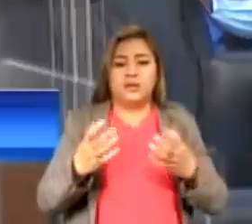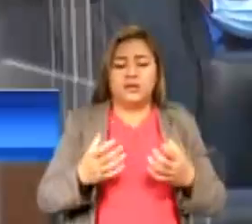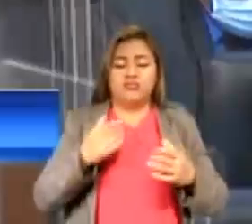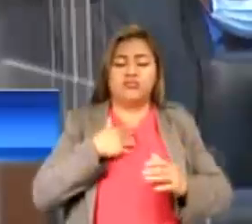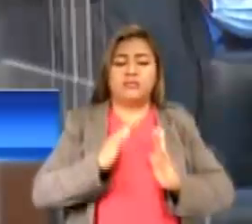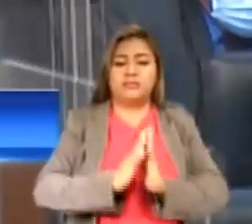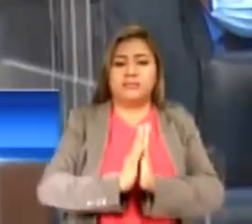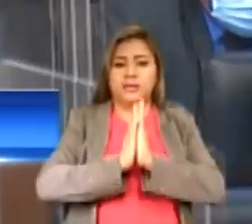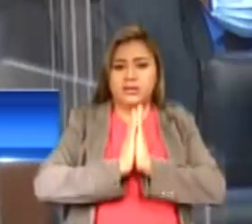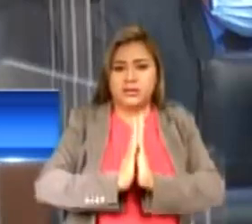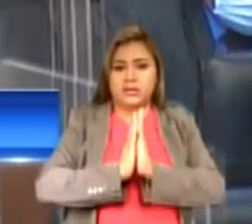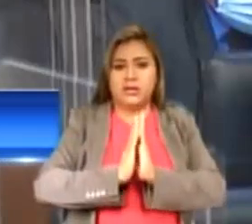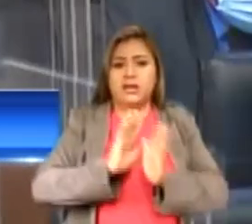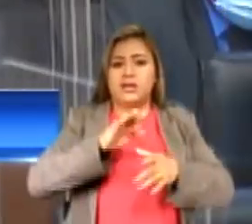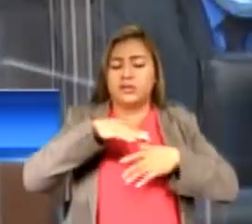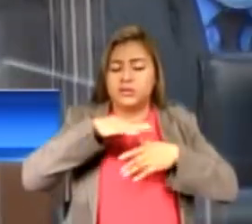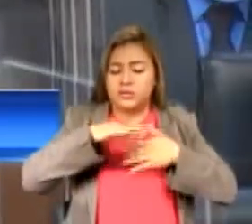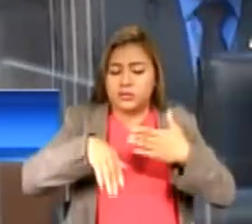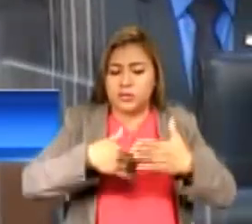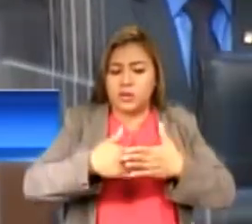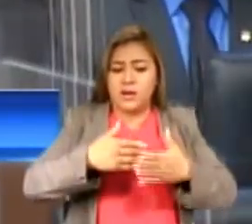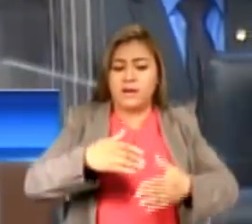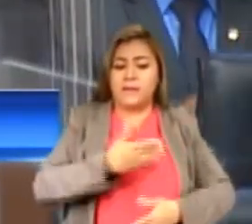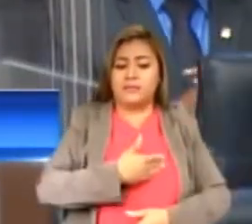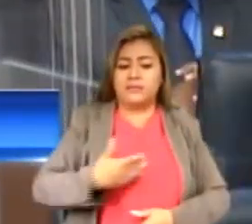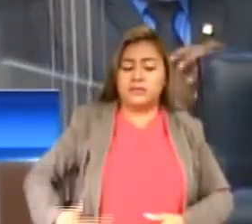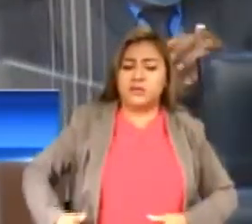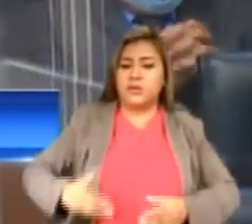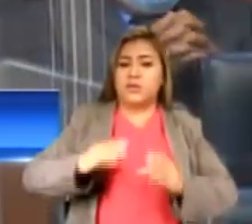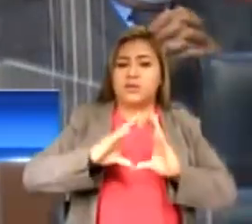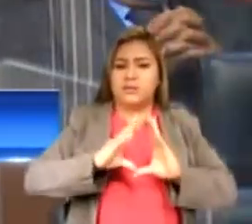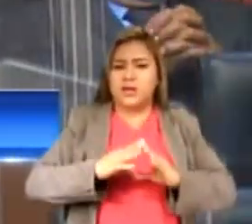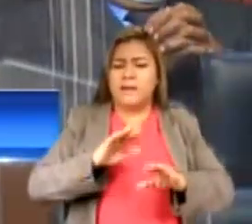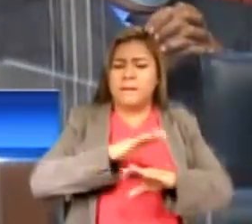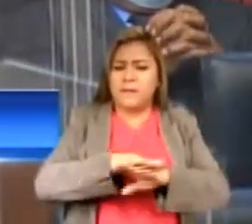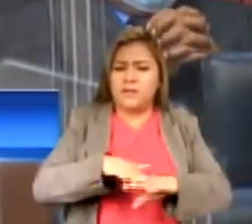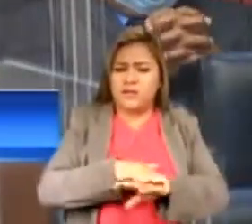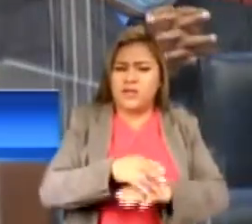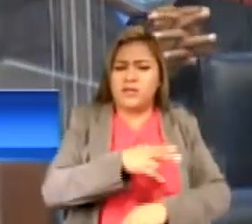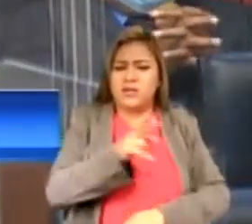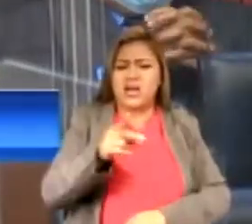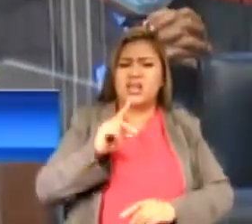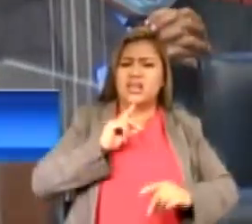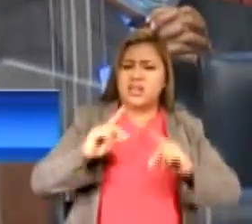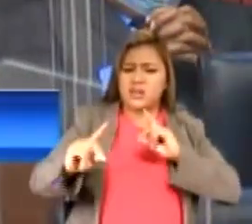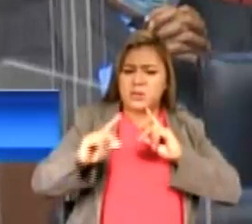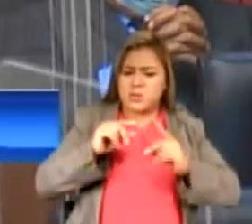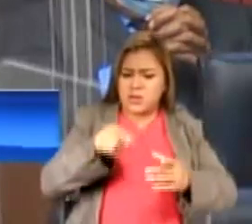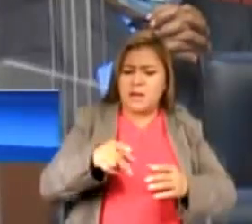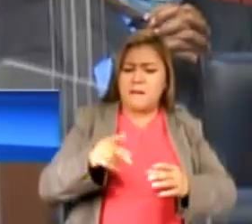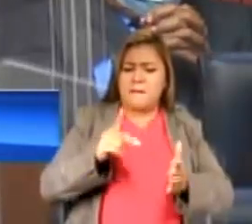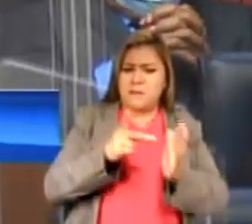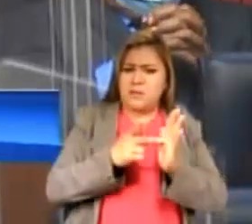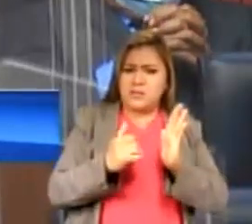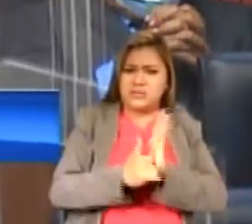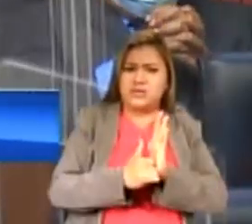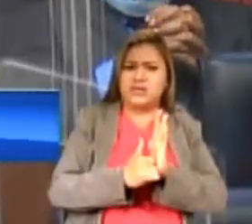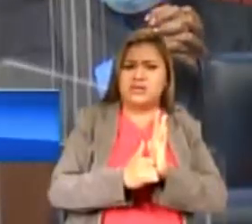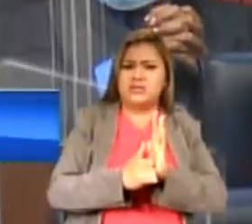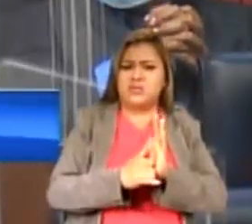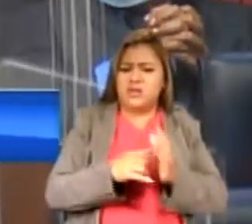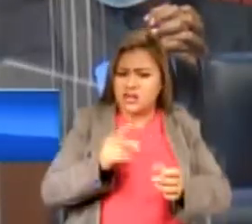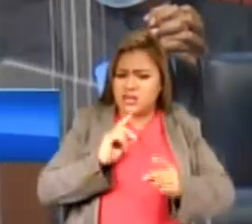a los presidentes de las comisiones, discutan los proyectos. Aquí están bravos, porque al señor Sucre